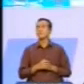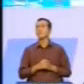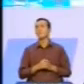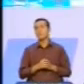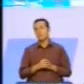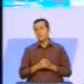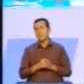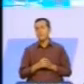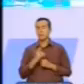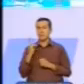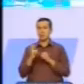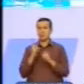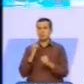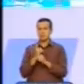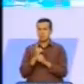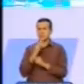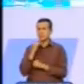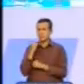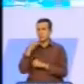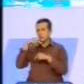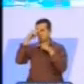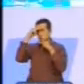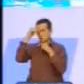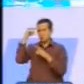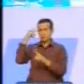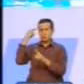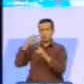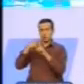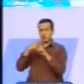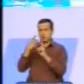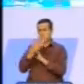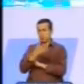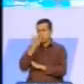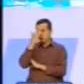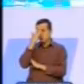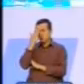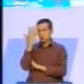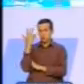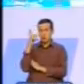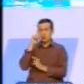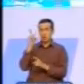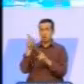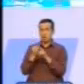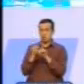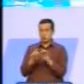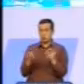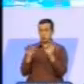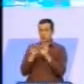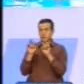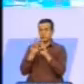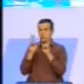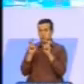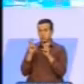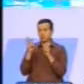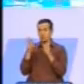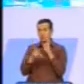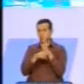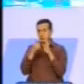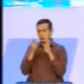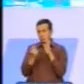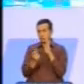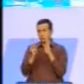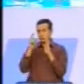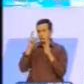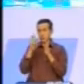que vamos a cerrar el año con mejores noticias, Carlos. Usted conoce que se han logrado acuerdos importantes en el tema del precio del petróleo,